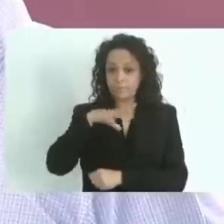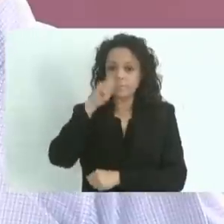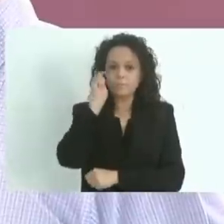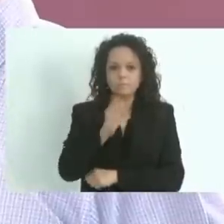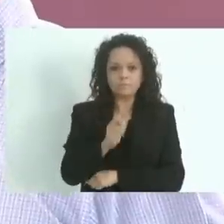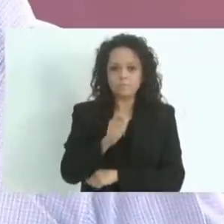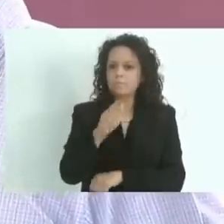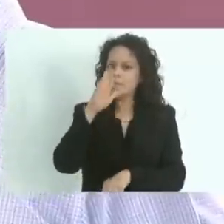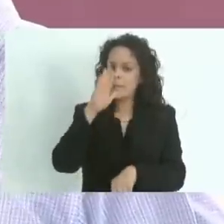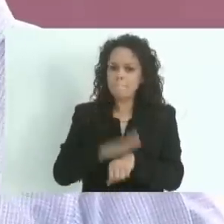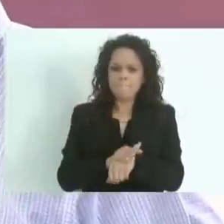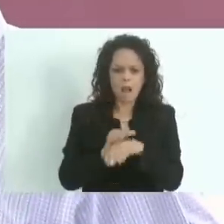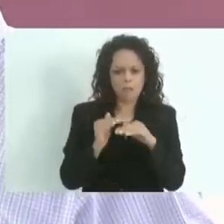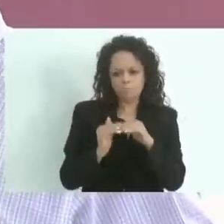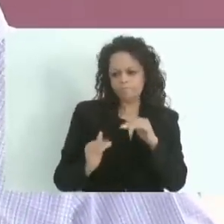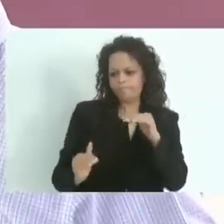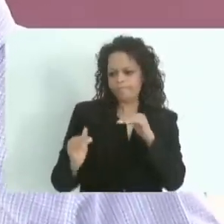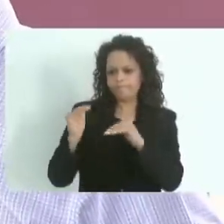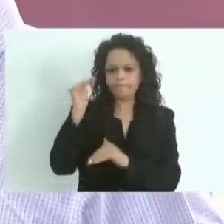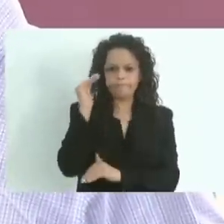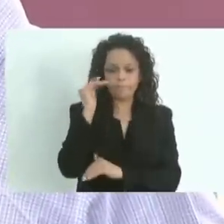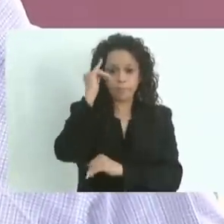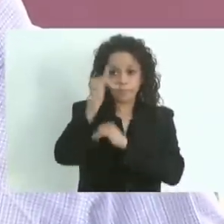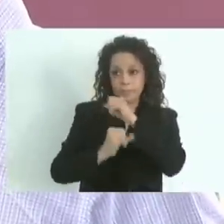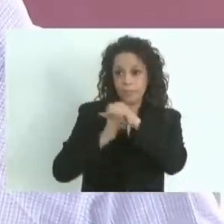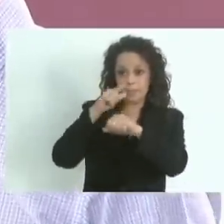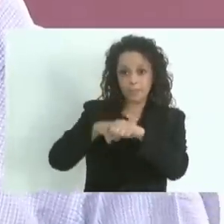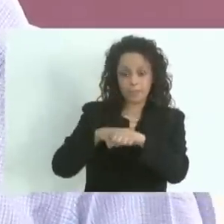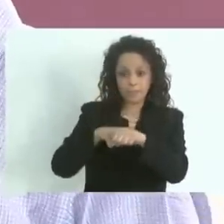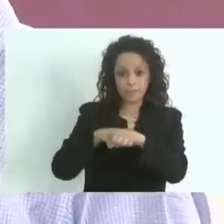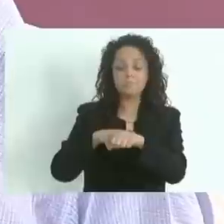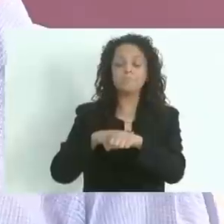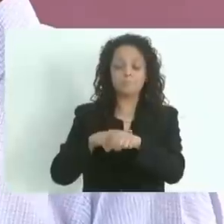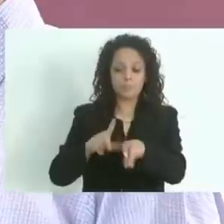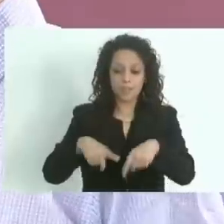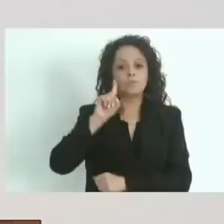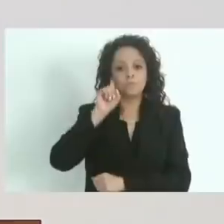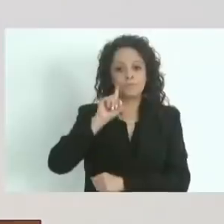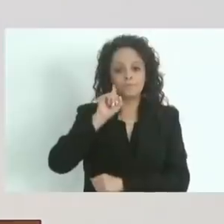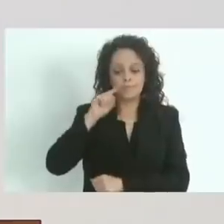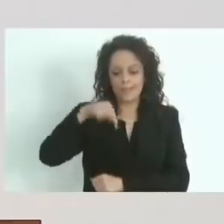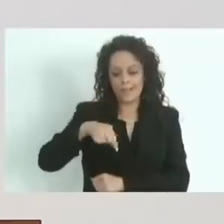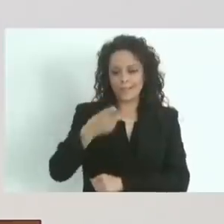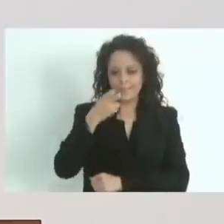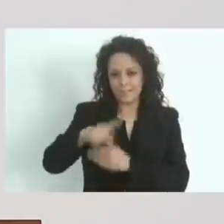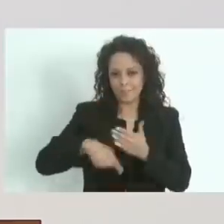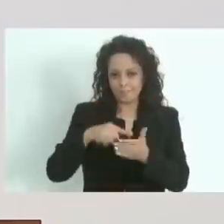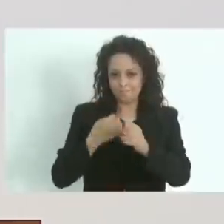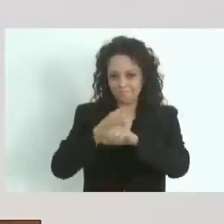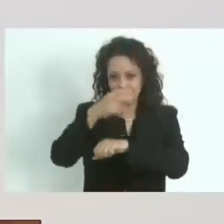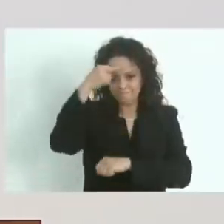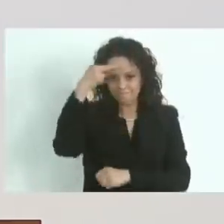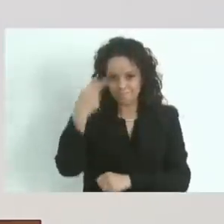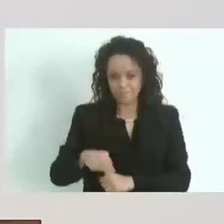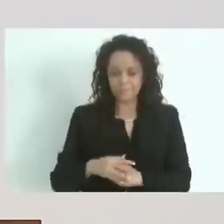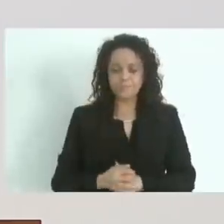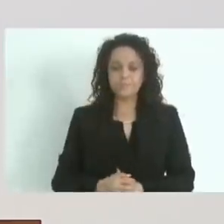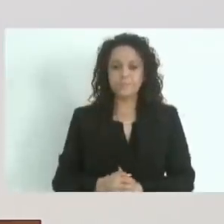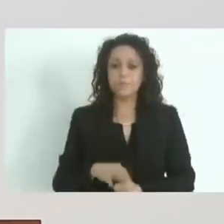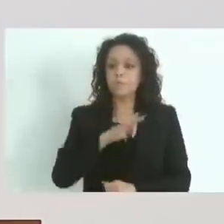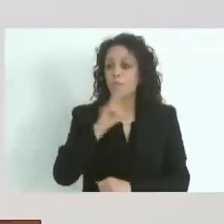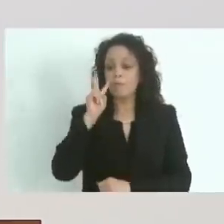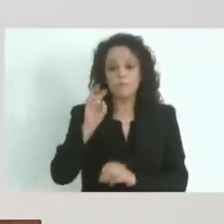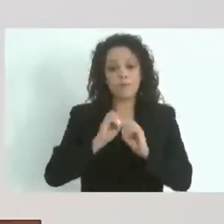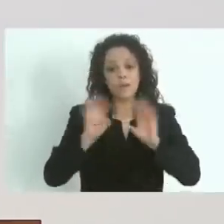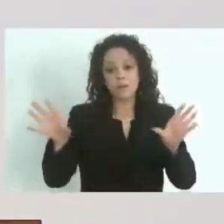más avanzados, le dará servicio a toda esta región del Estado de México y que muestra el gran compromiso que tiene el